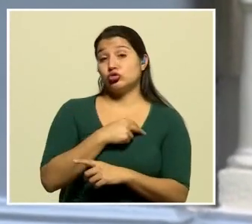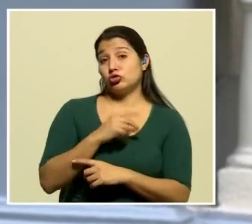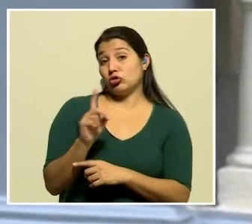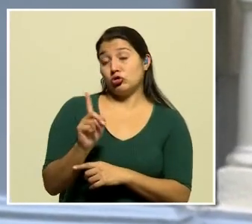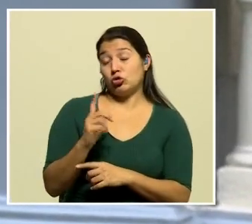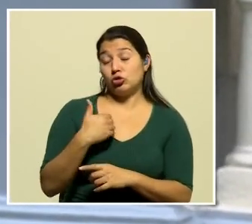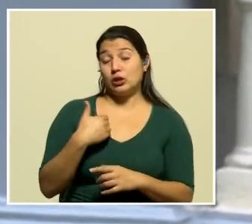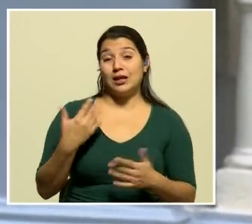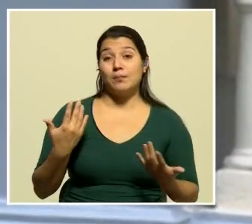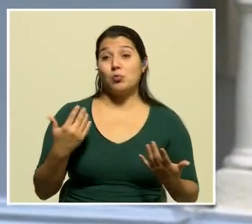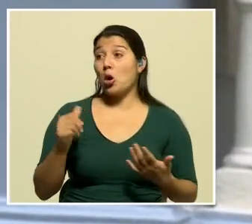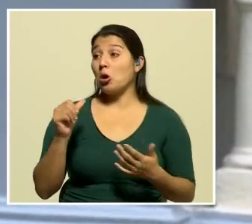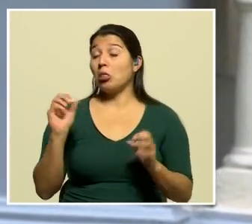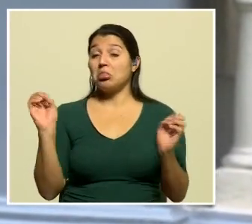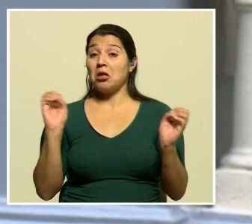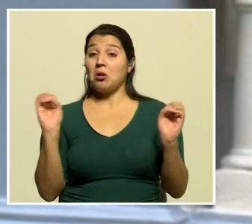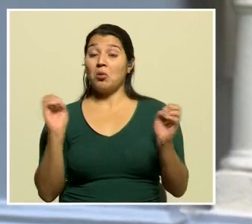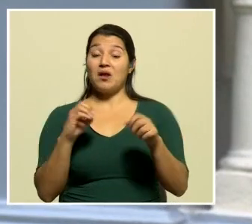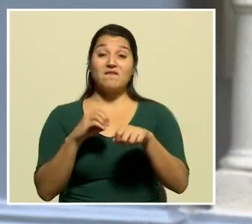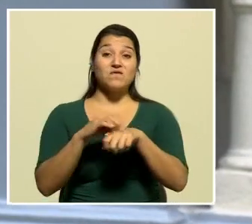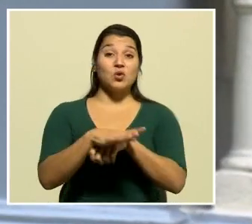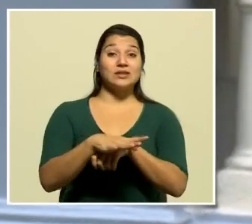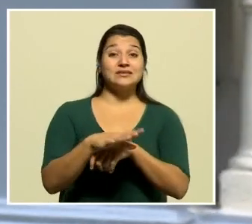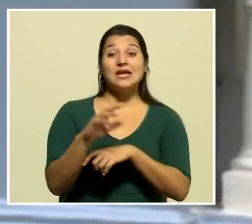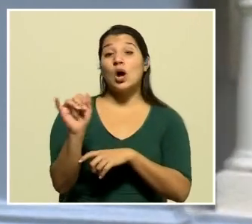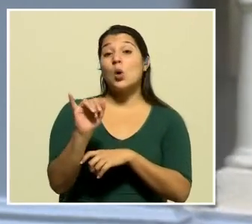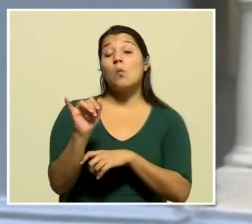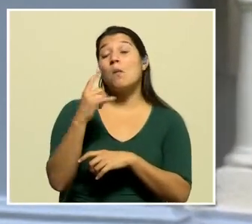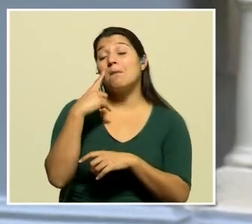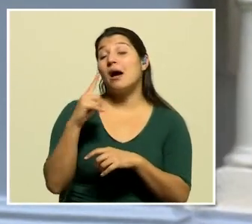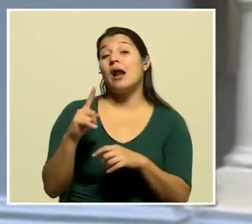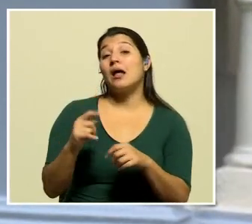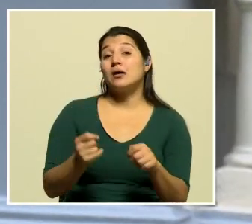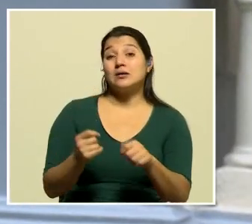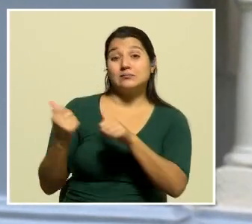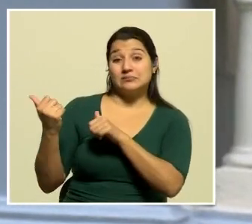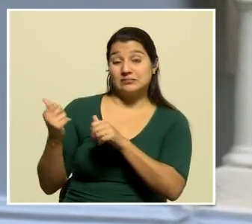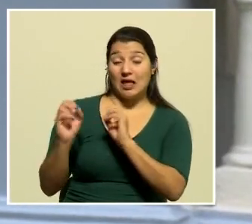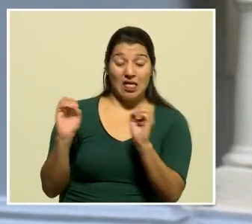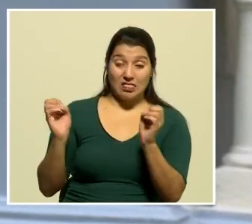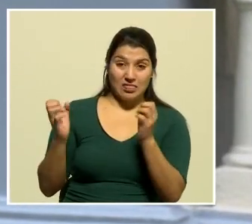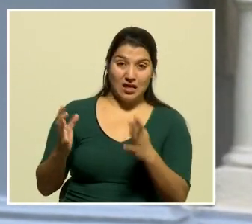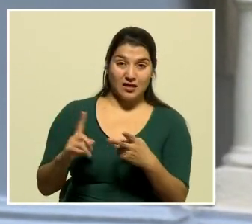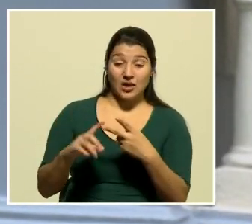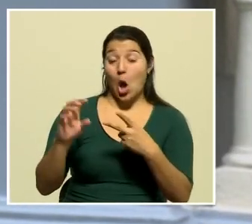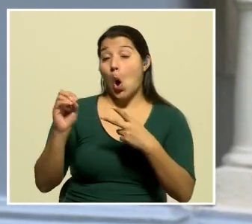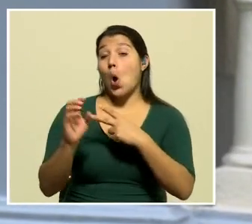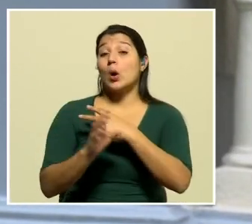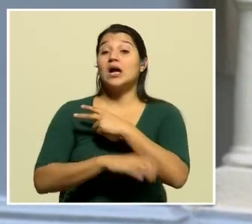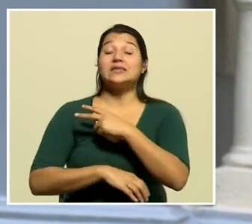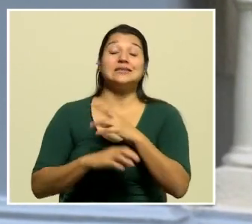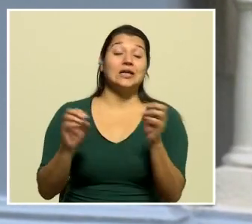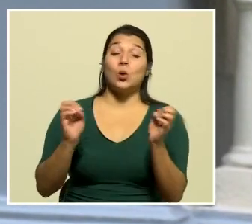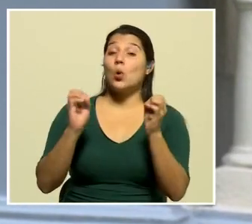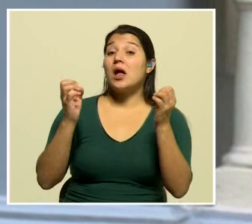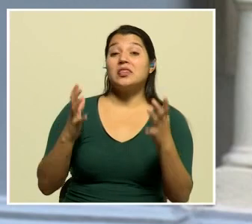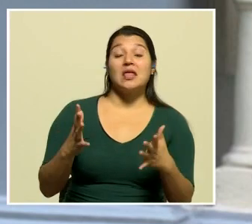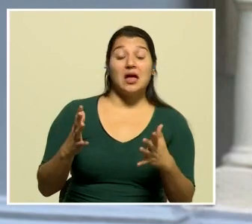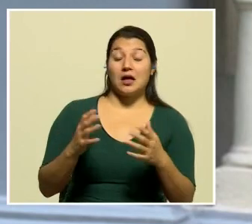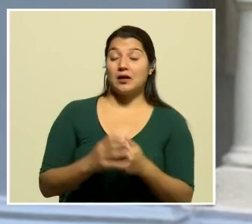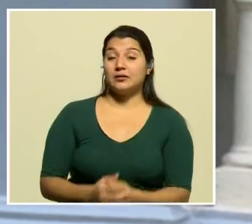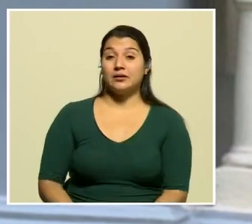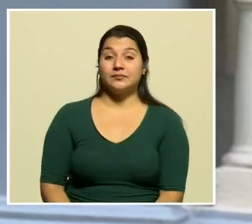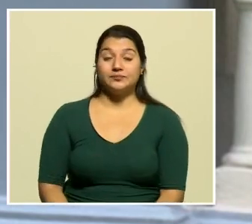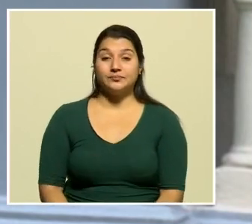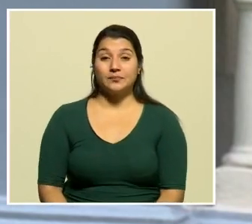poder coercitivo como para excluir a nadie del plenario o para sancionar a ningún diputado o